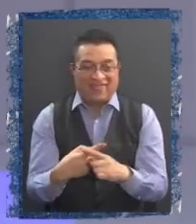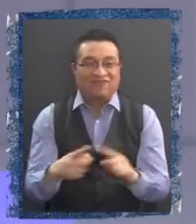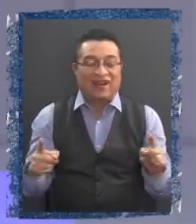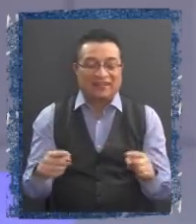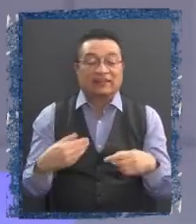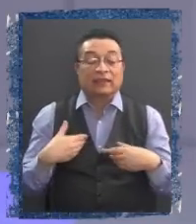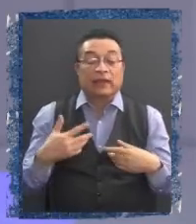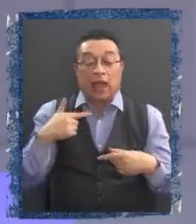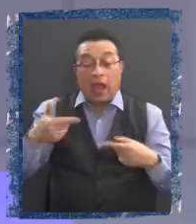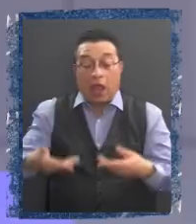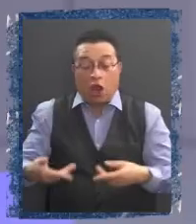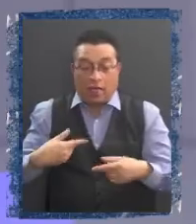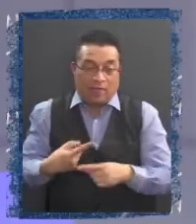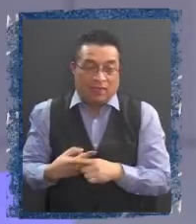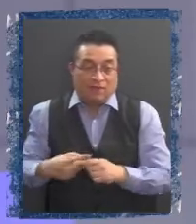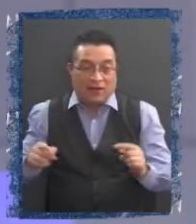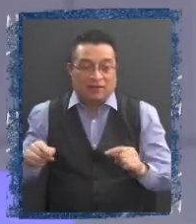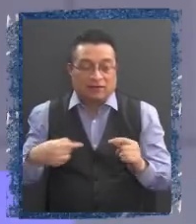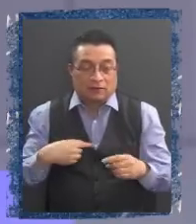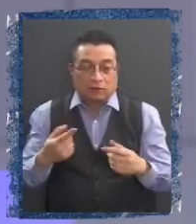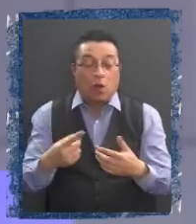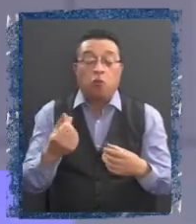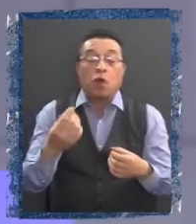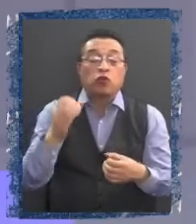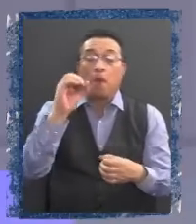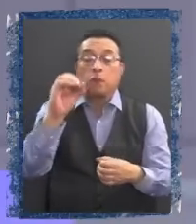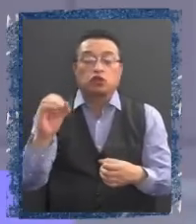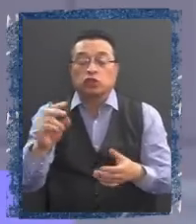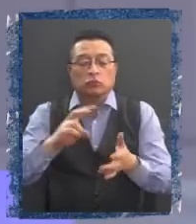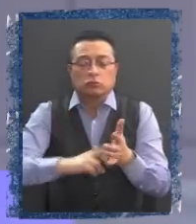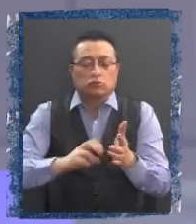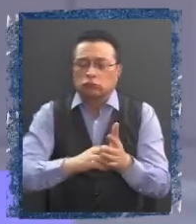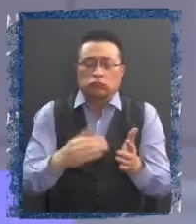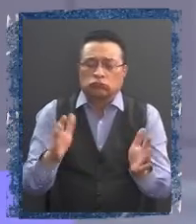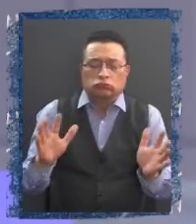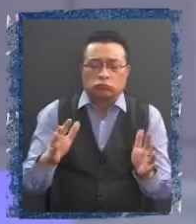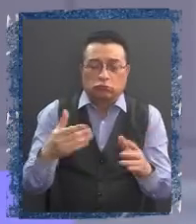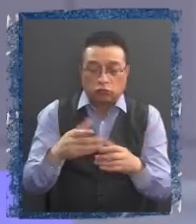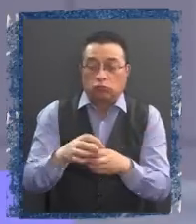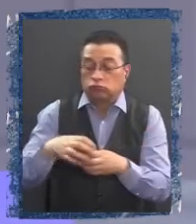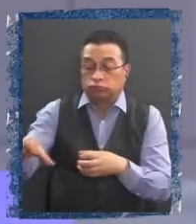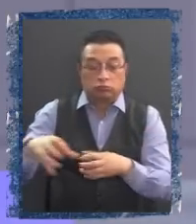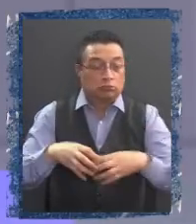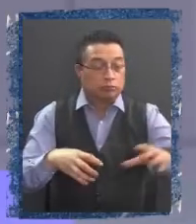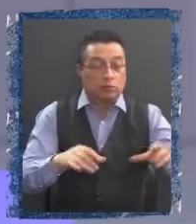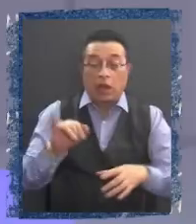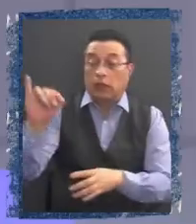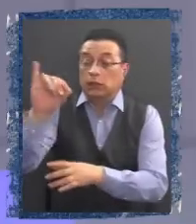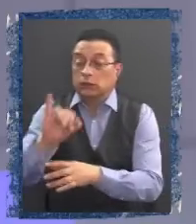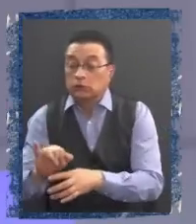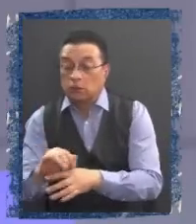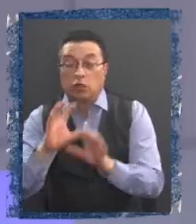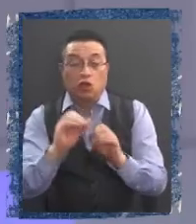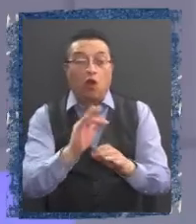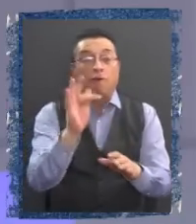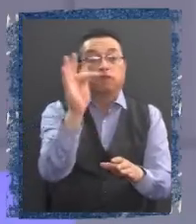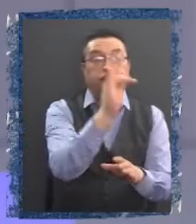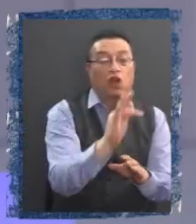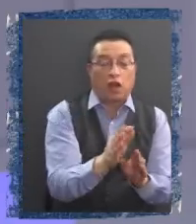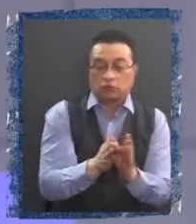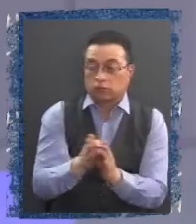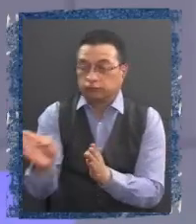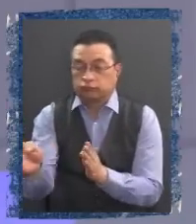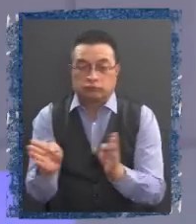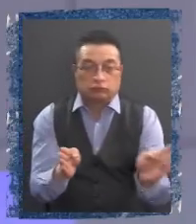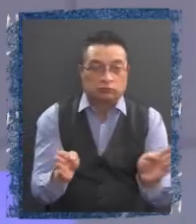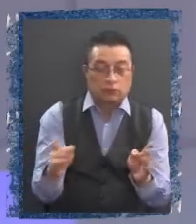hoy día, donde lo que sea por ciento que uno cotiza, ¿cierto?, se va o a una ISAPRE o a FONASA. ¿Sí? Esa es una